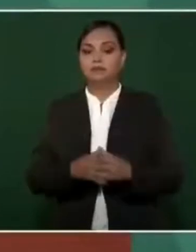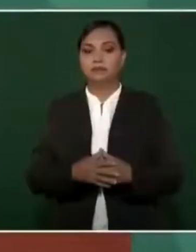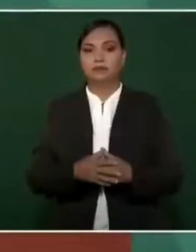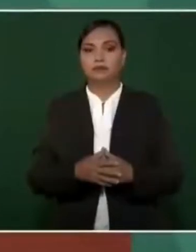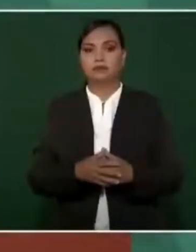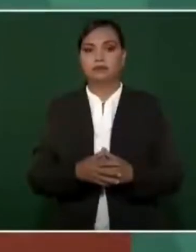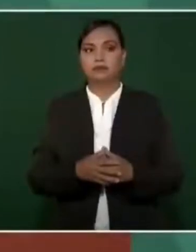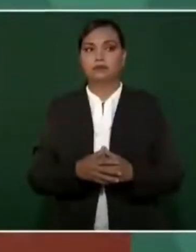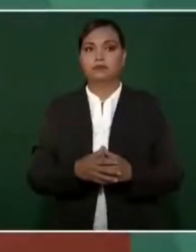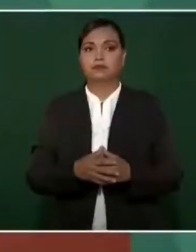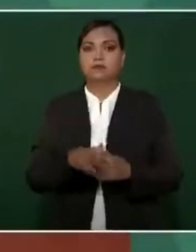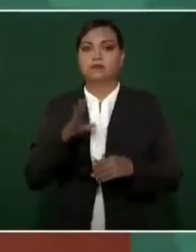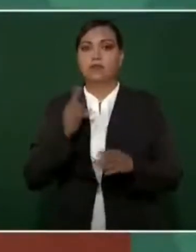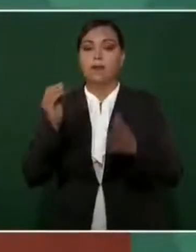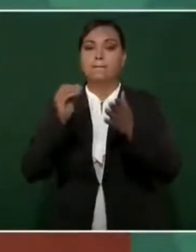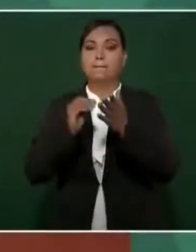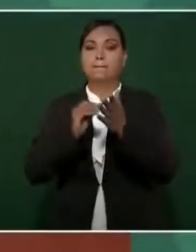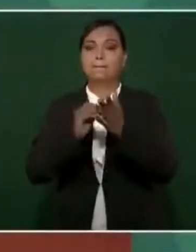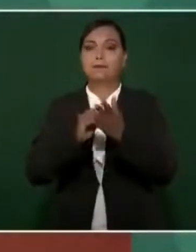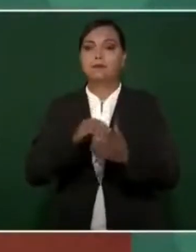poner una planta de licuefacción.